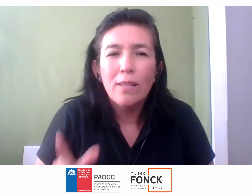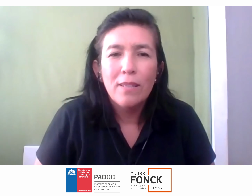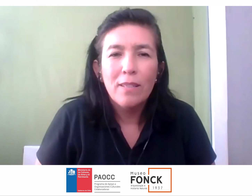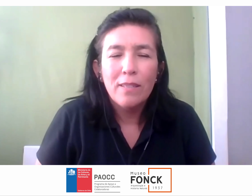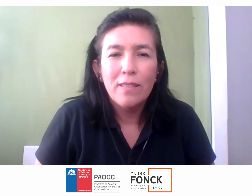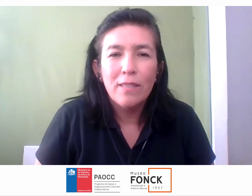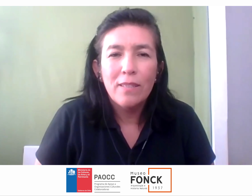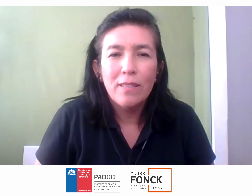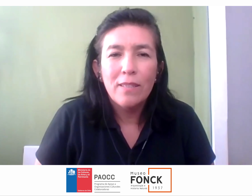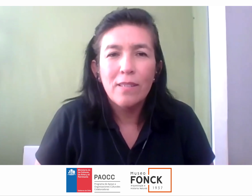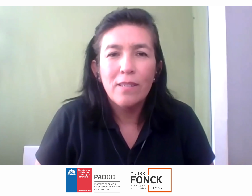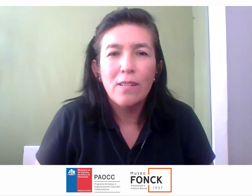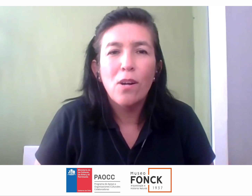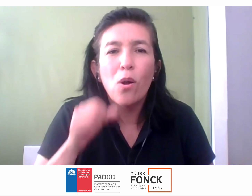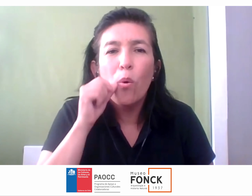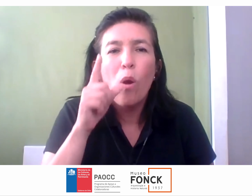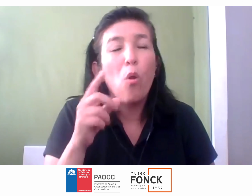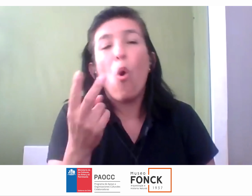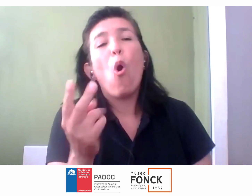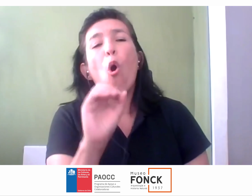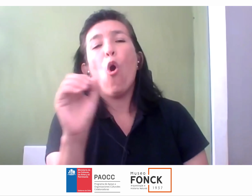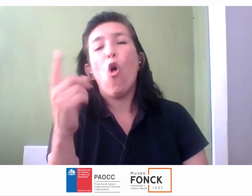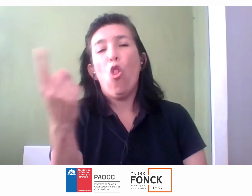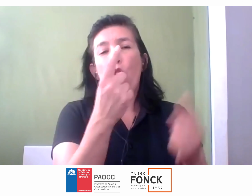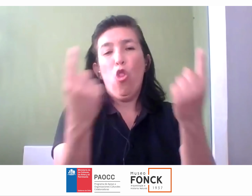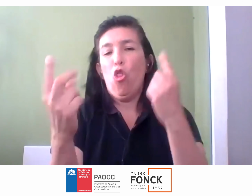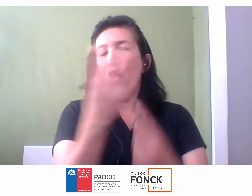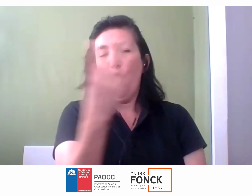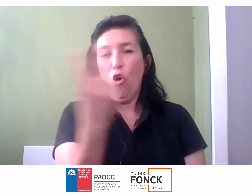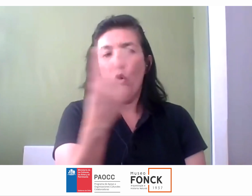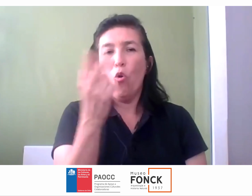Específicamente, a cuál, o a ambos.